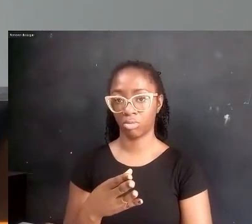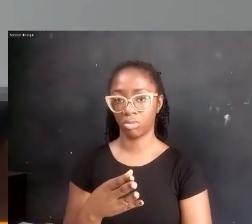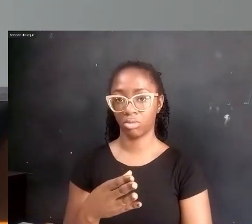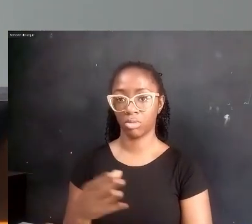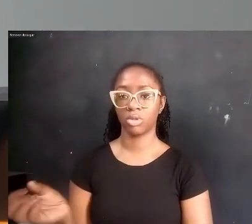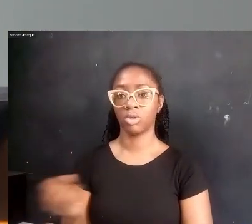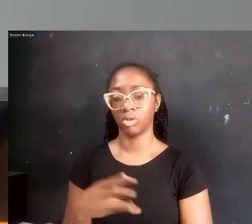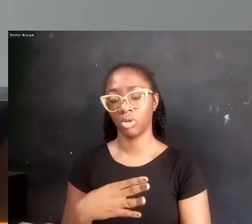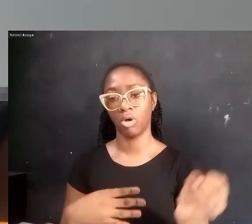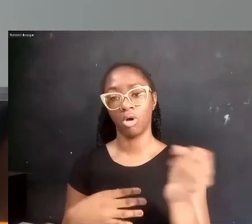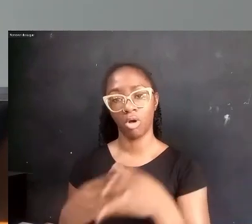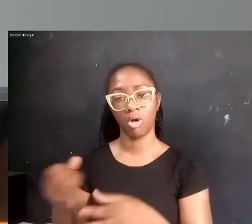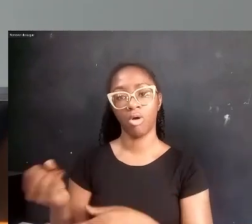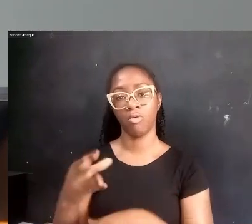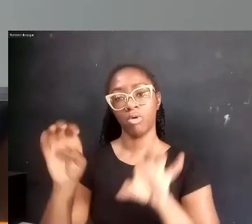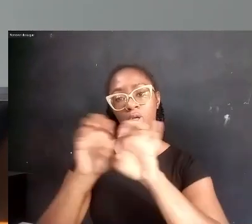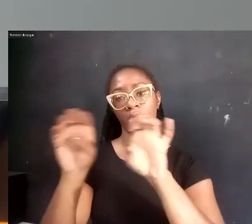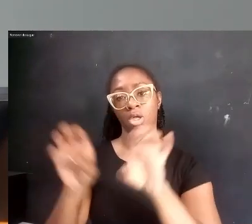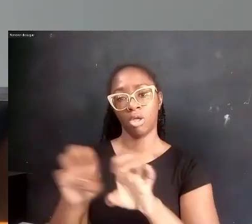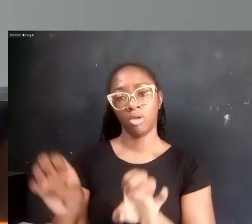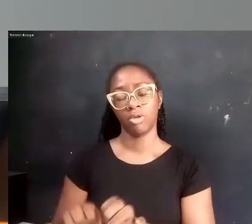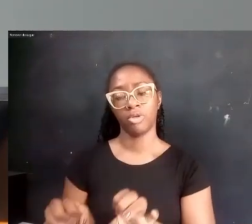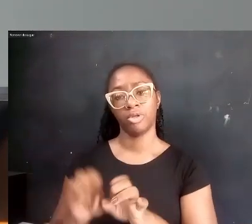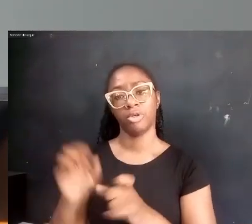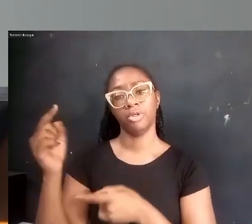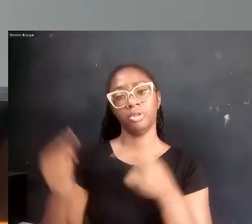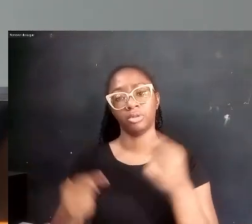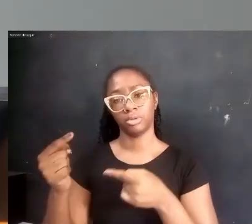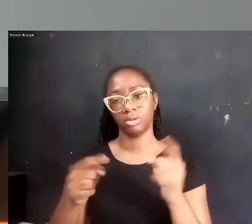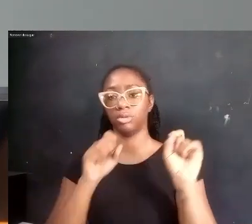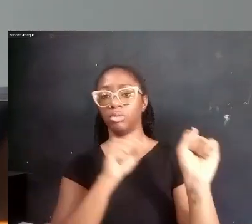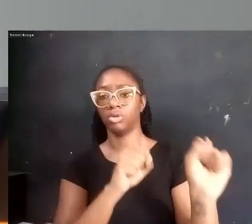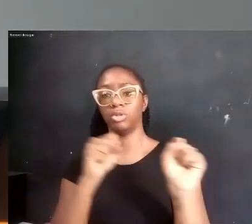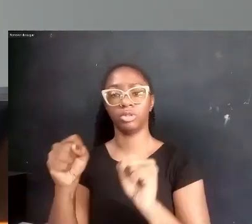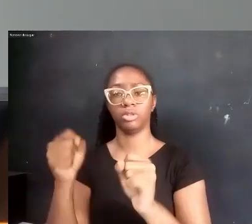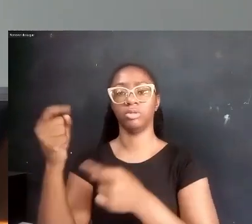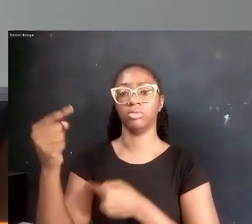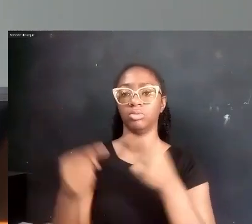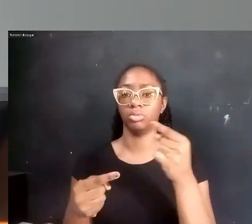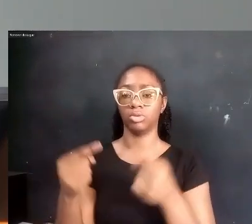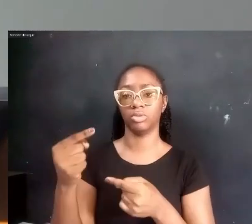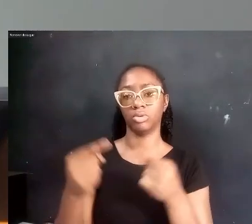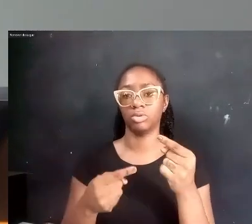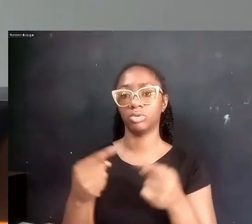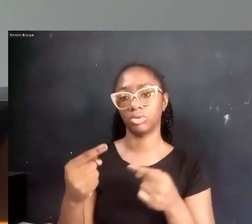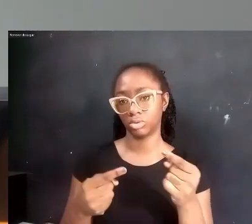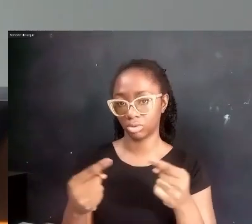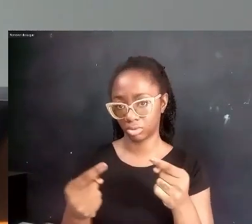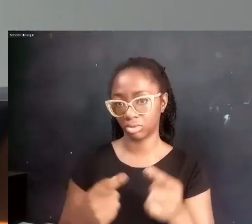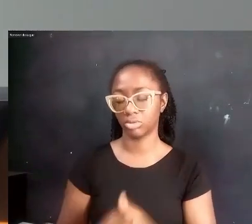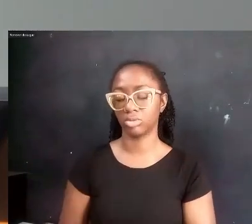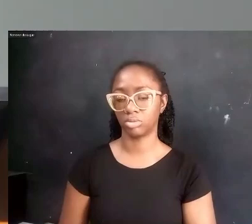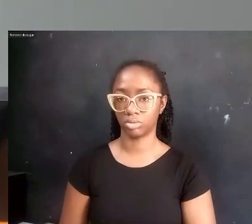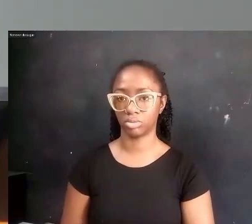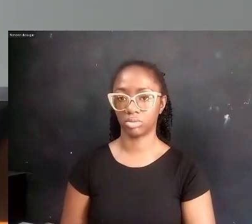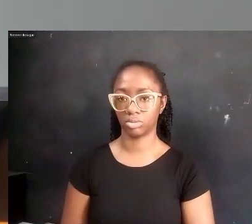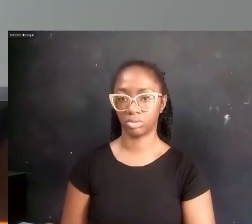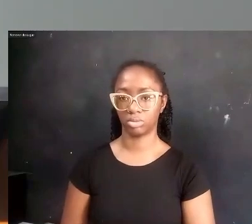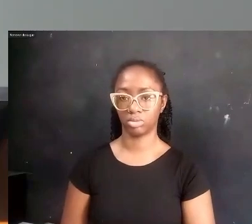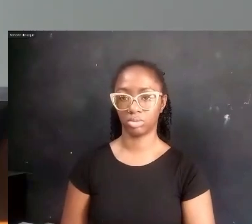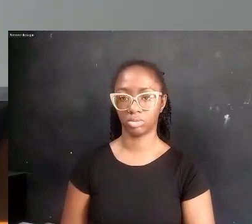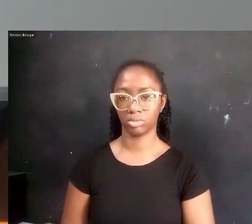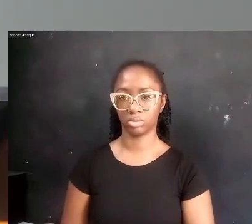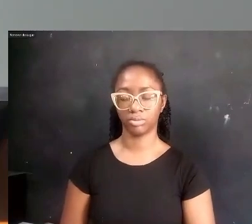estructuras políticos, de un nuevo orden político, de modo que adoptamos una perspectiva constructivista. En la historia